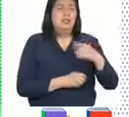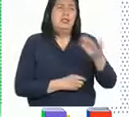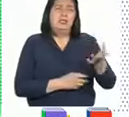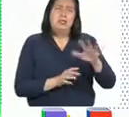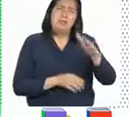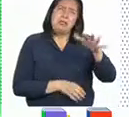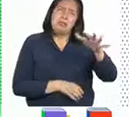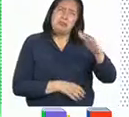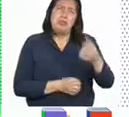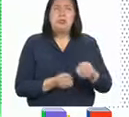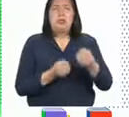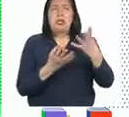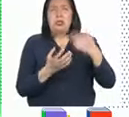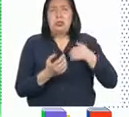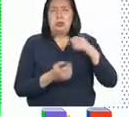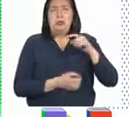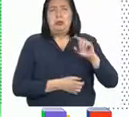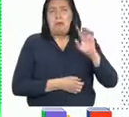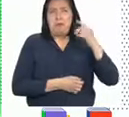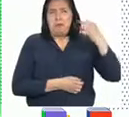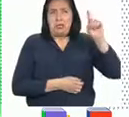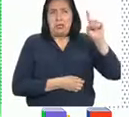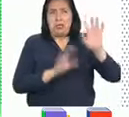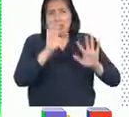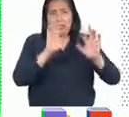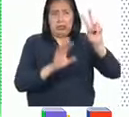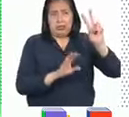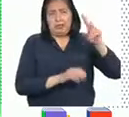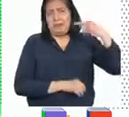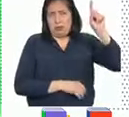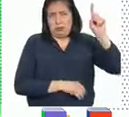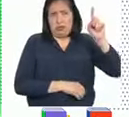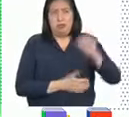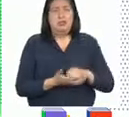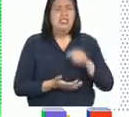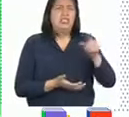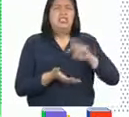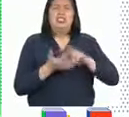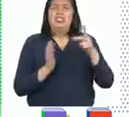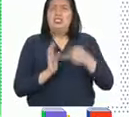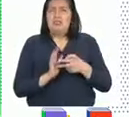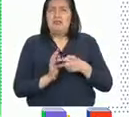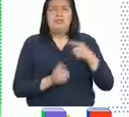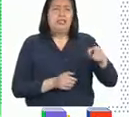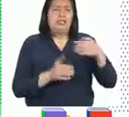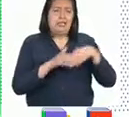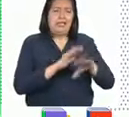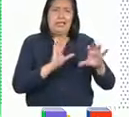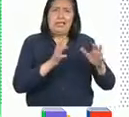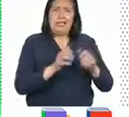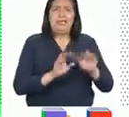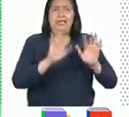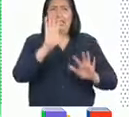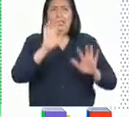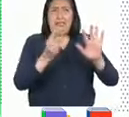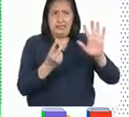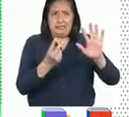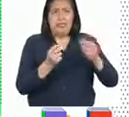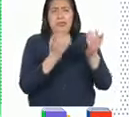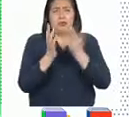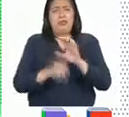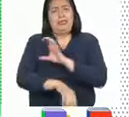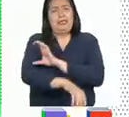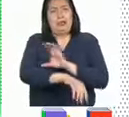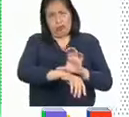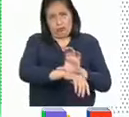17.037.297, que aproximado a los millones equivale a 17 millones, eso significa que en el salón habrá 17 estudiantes